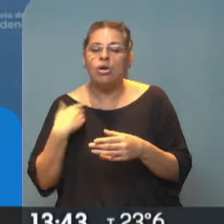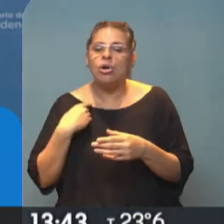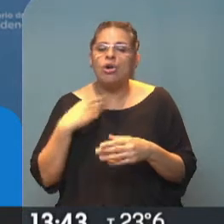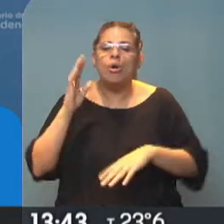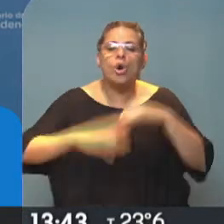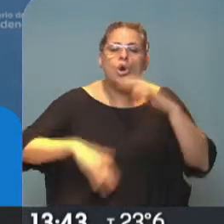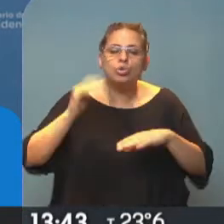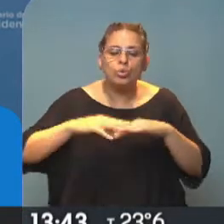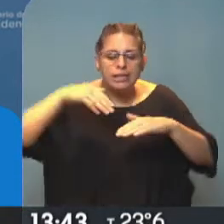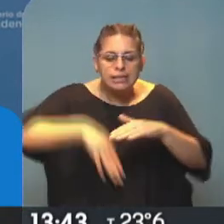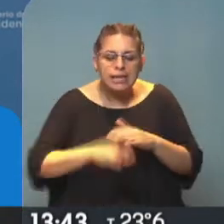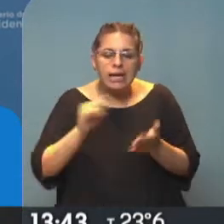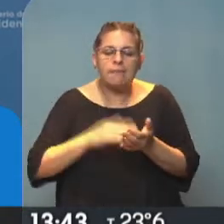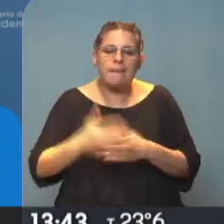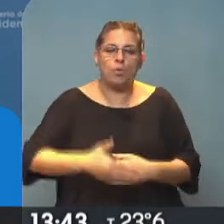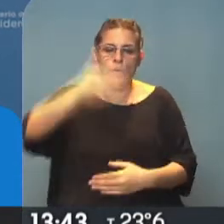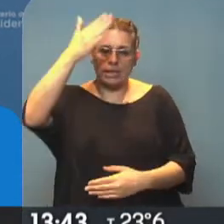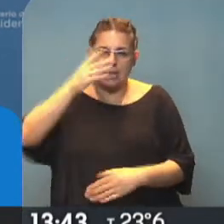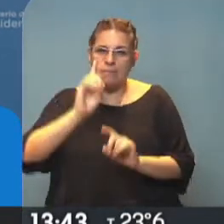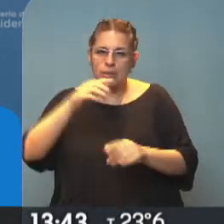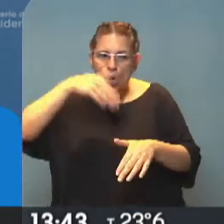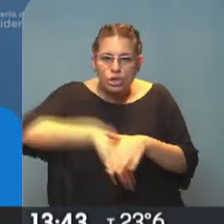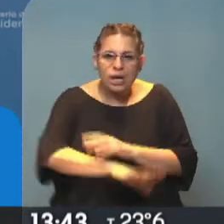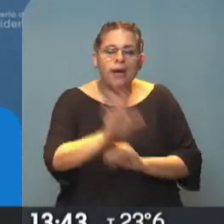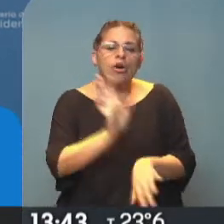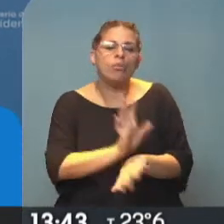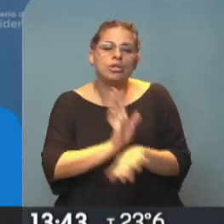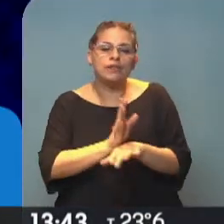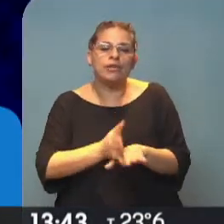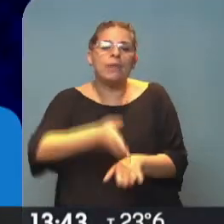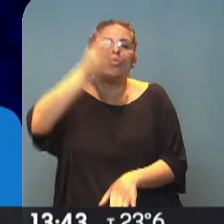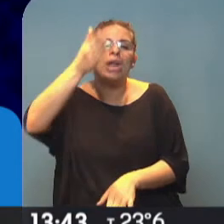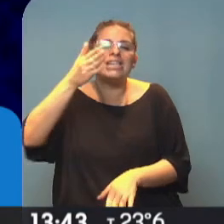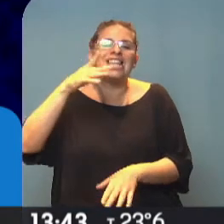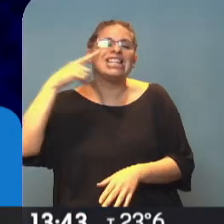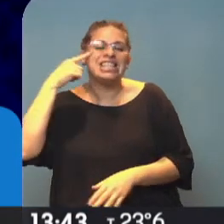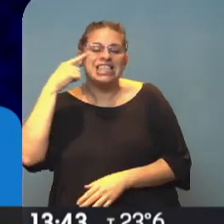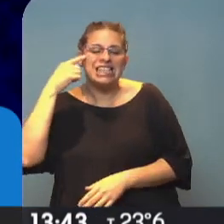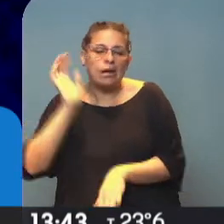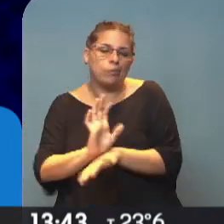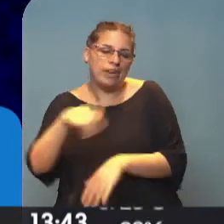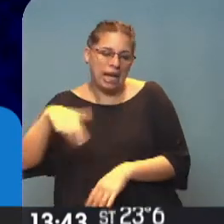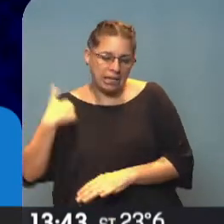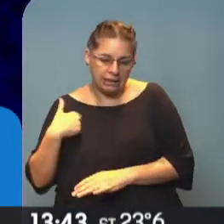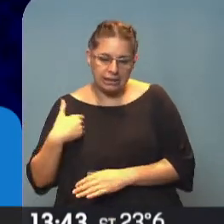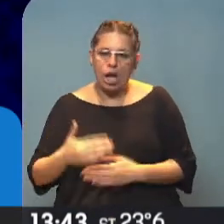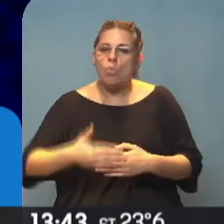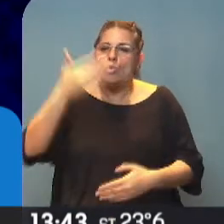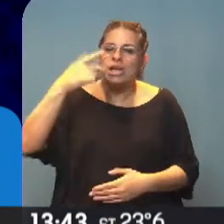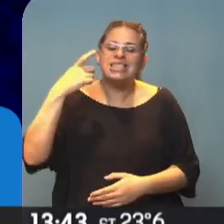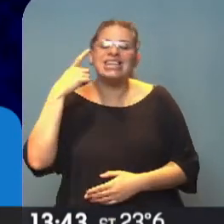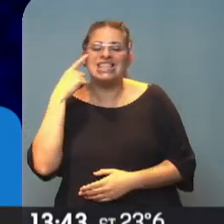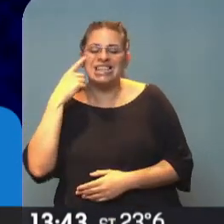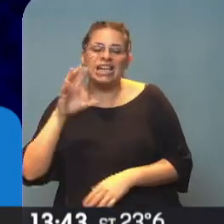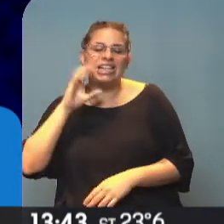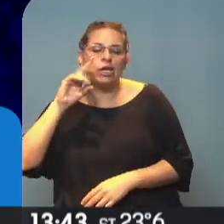murallón. En ese momento la zanja se convirtió en la muralla china, digamos, argentina, la muralla china criolla. Eso